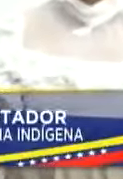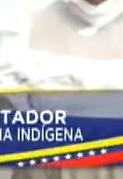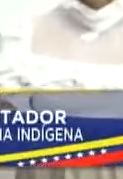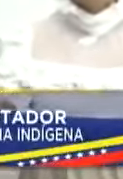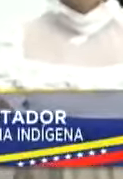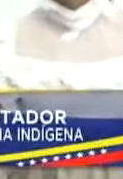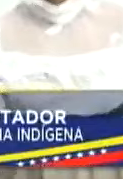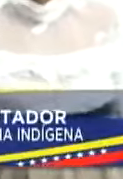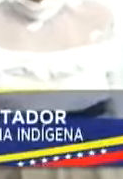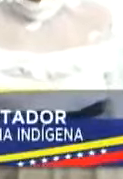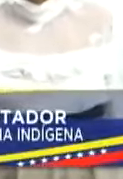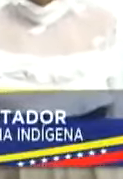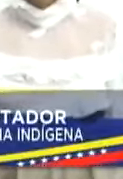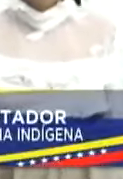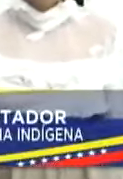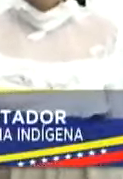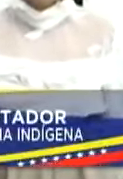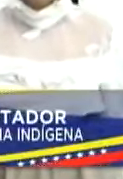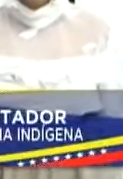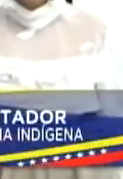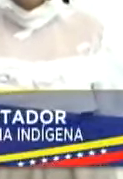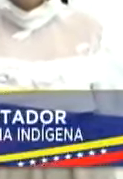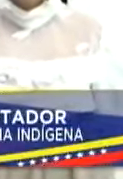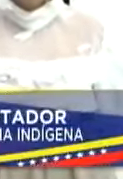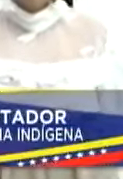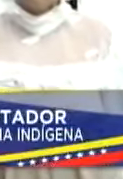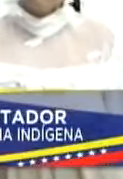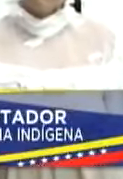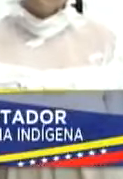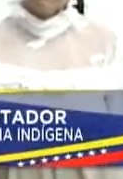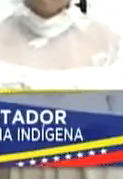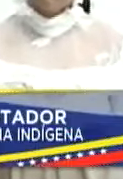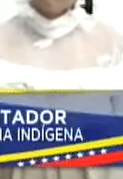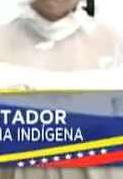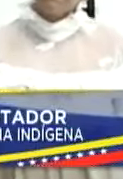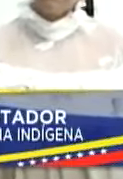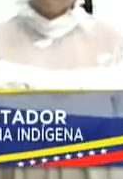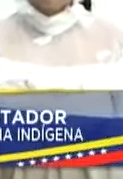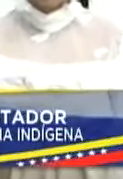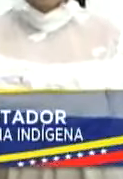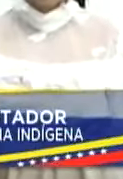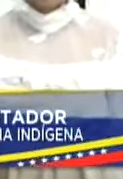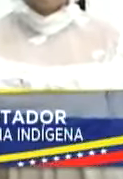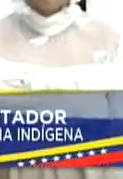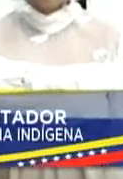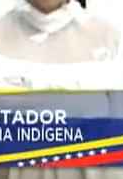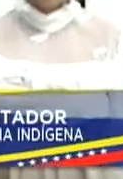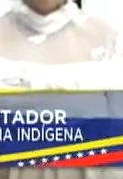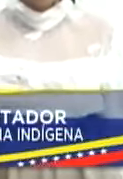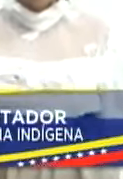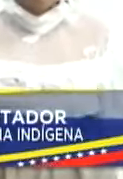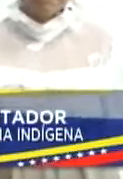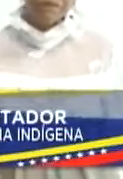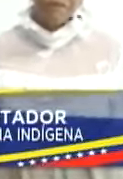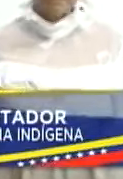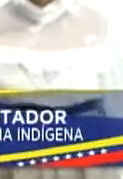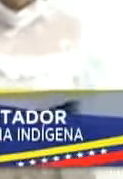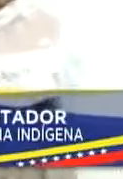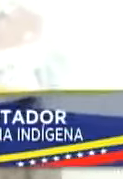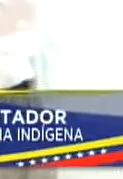Bueno, estamos. Mi saludo a todo nuestro pueblo. Hoy 12 de octubre, Día de